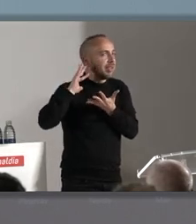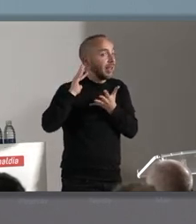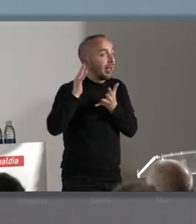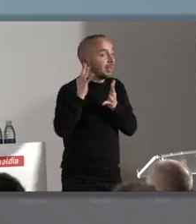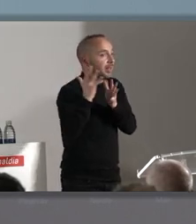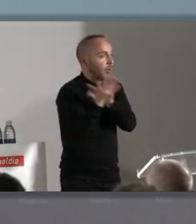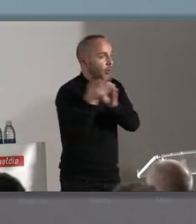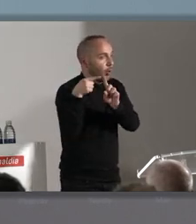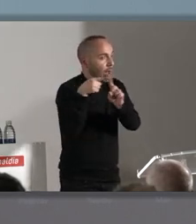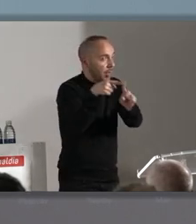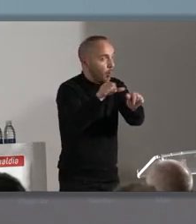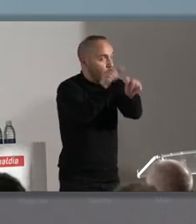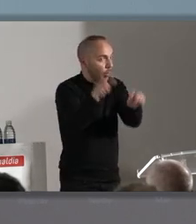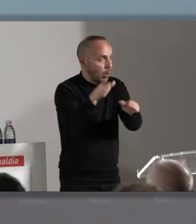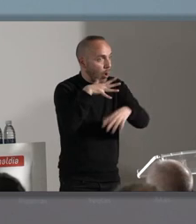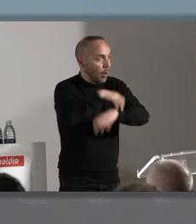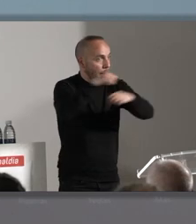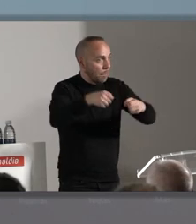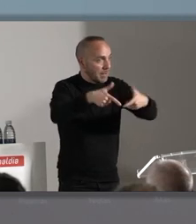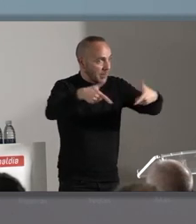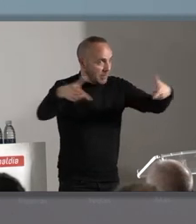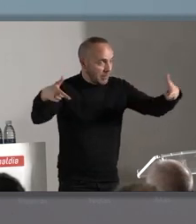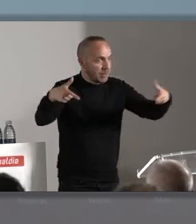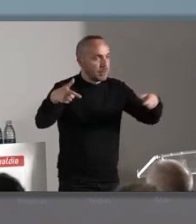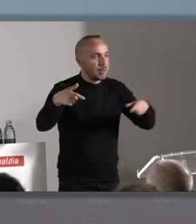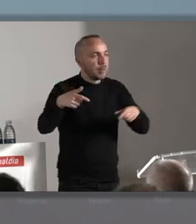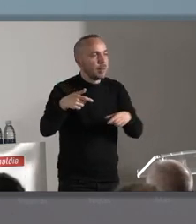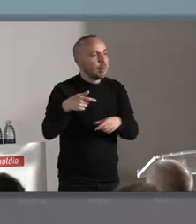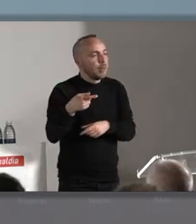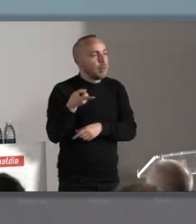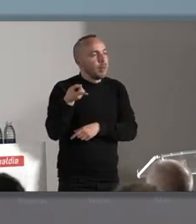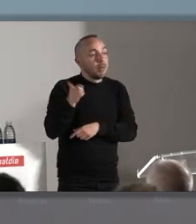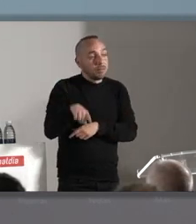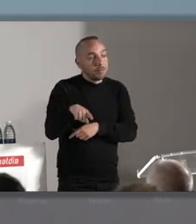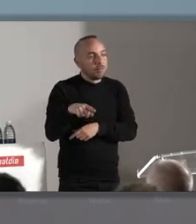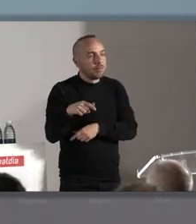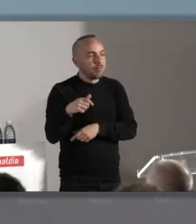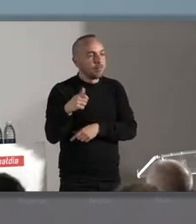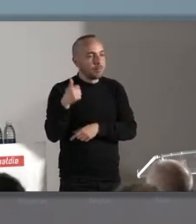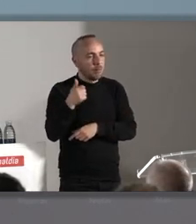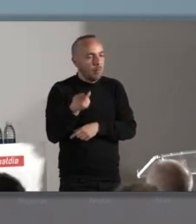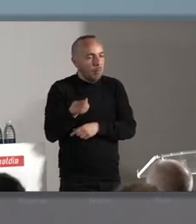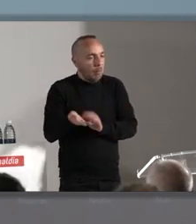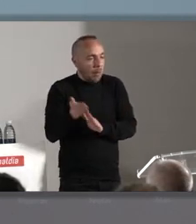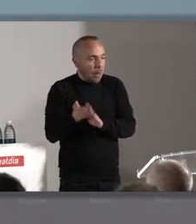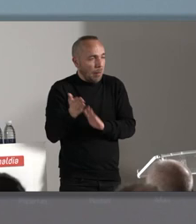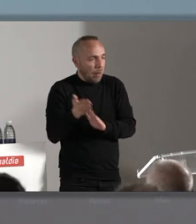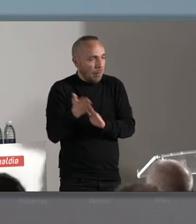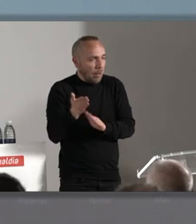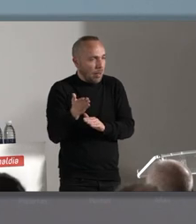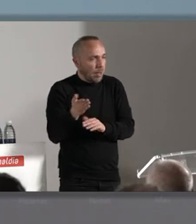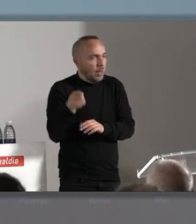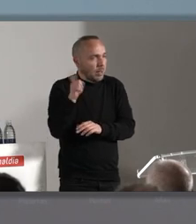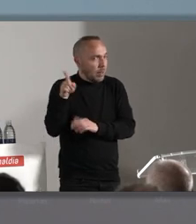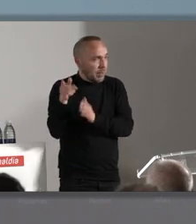modelo que está creciendo cada vez más, ¿no? Pero a la vez esta es una realidad que se produce también de forma muy incipiente, pues también en el